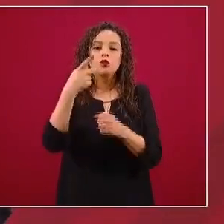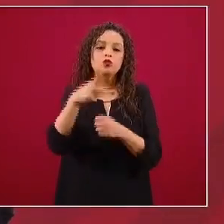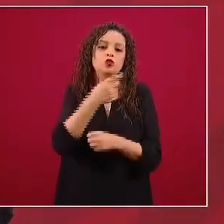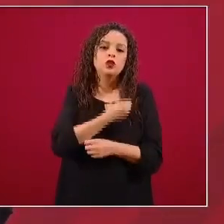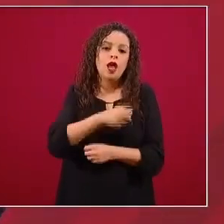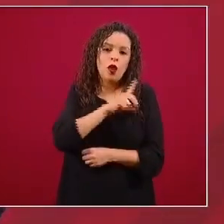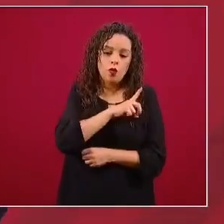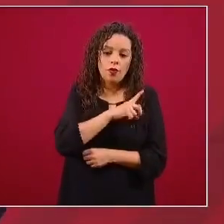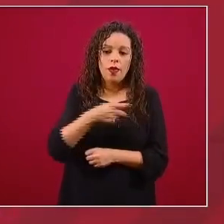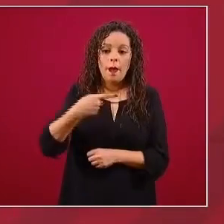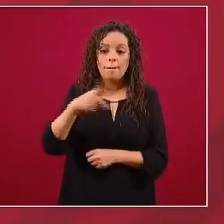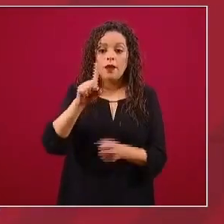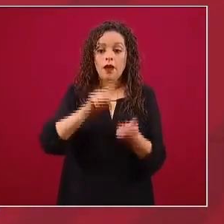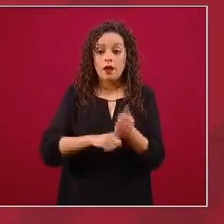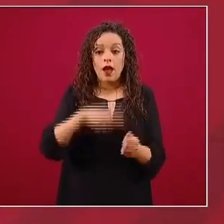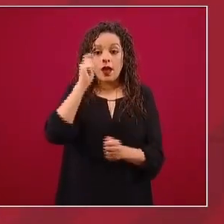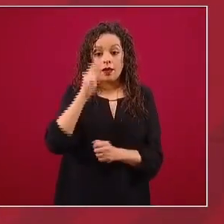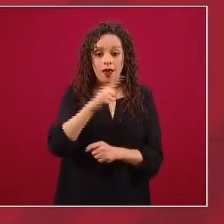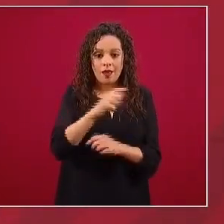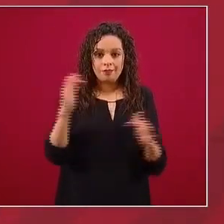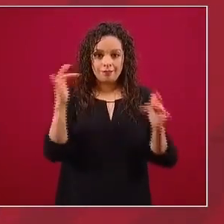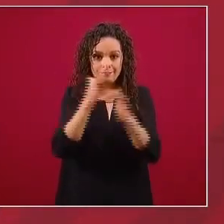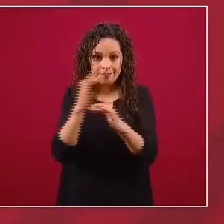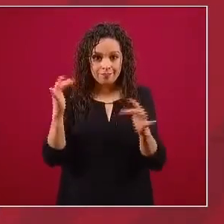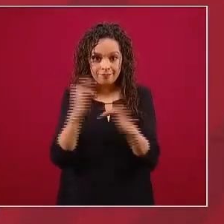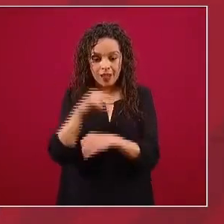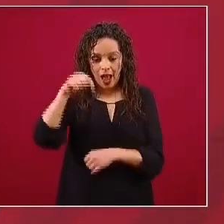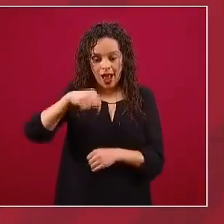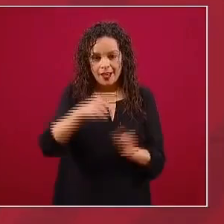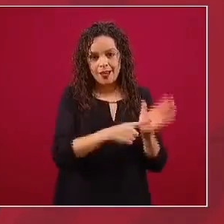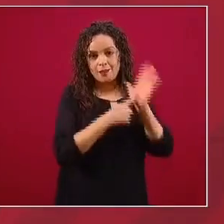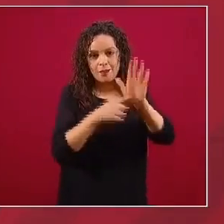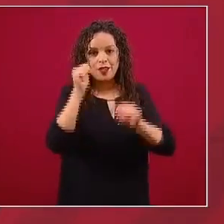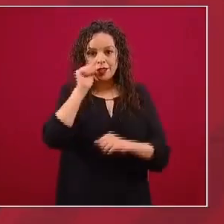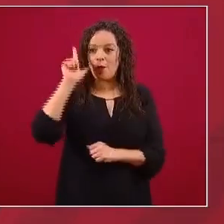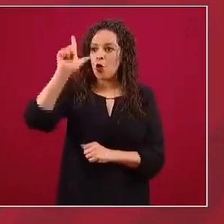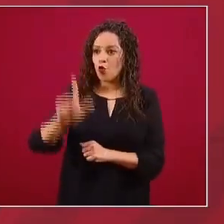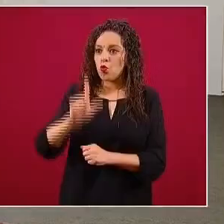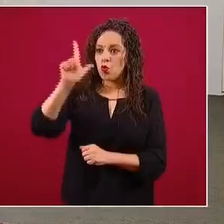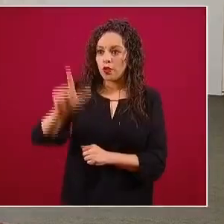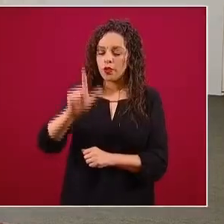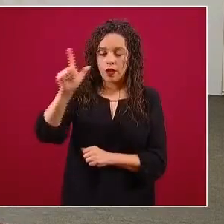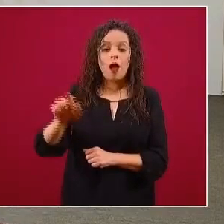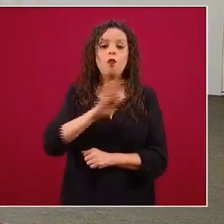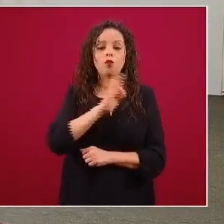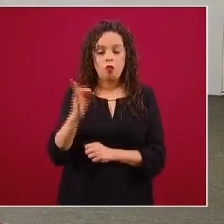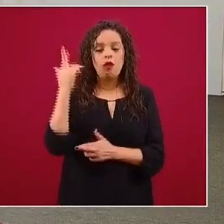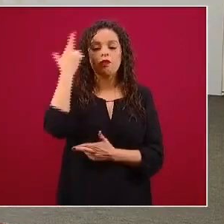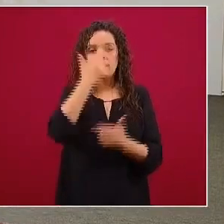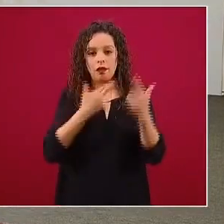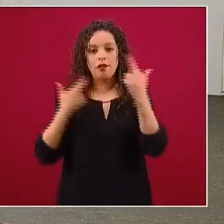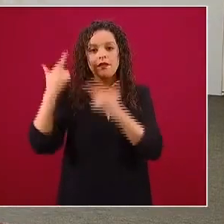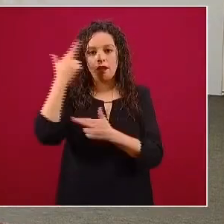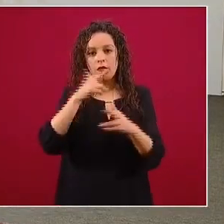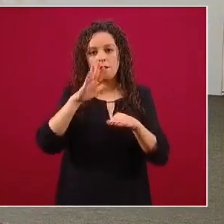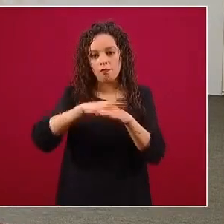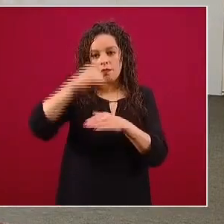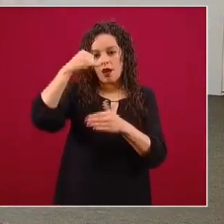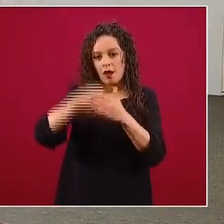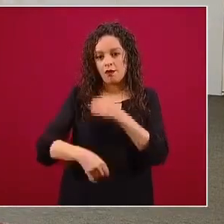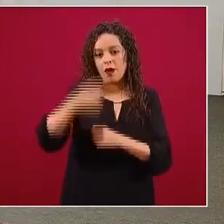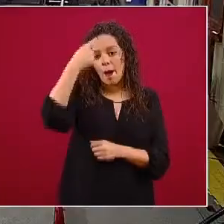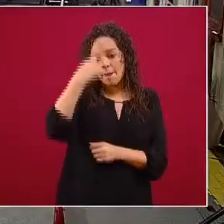las comorbilidades, es justo la que presentamos aquí los lunes, y podemos analizarlo para las personas que se